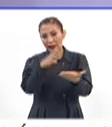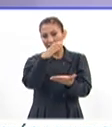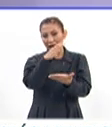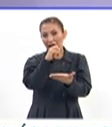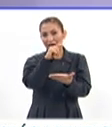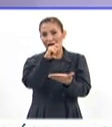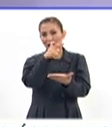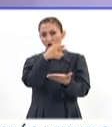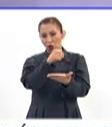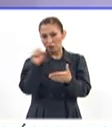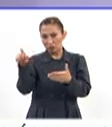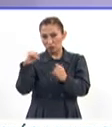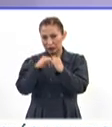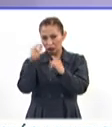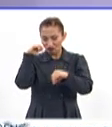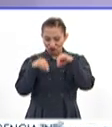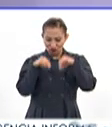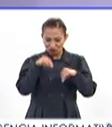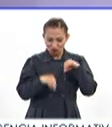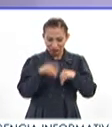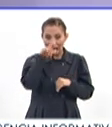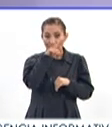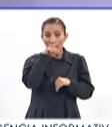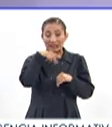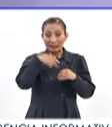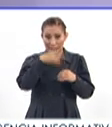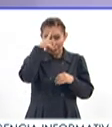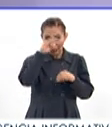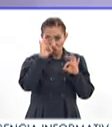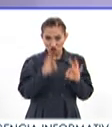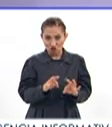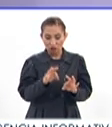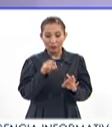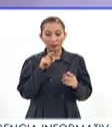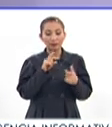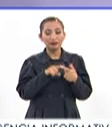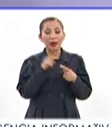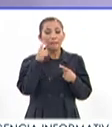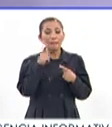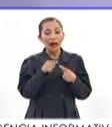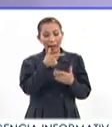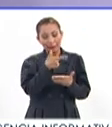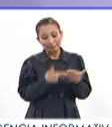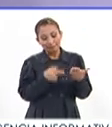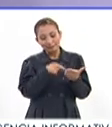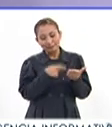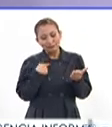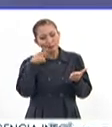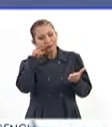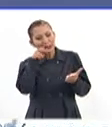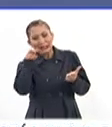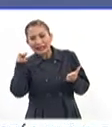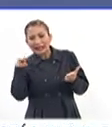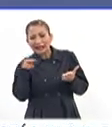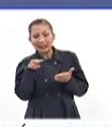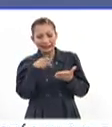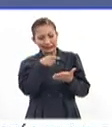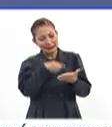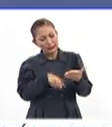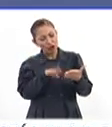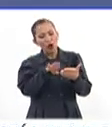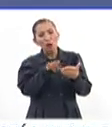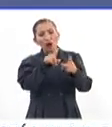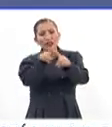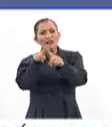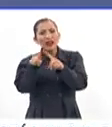por parte del Instituto de Lenguas Nacionales para justamente identificar cómo